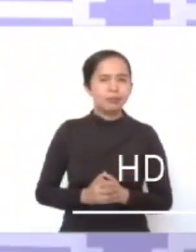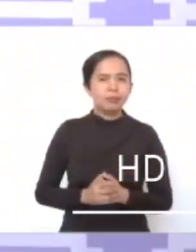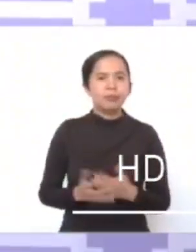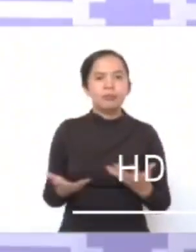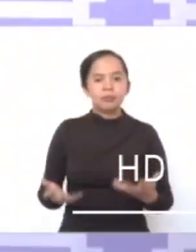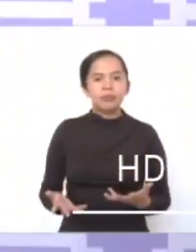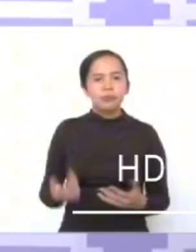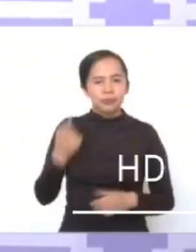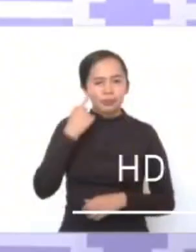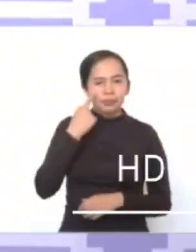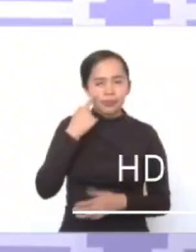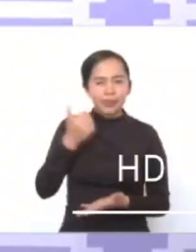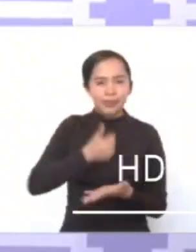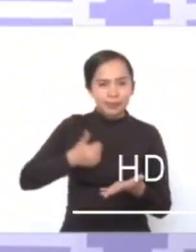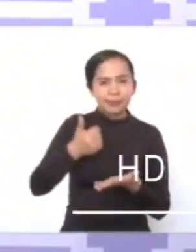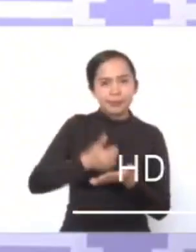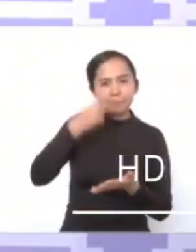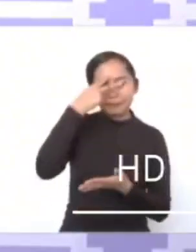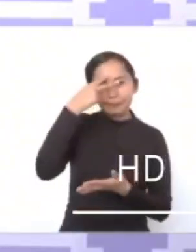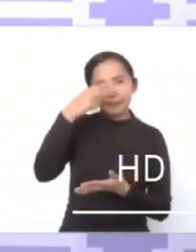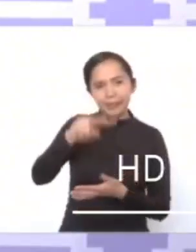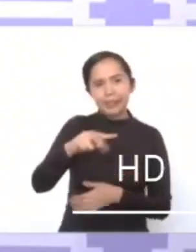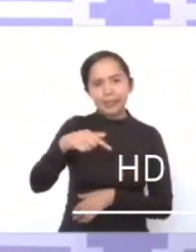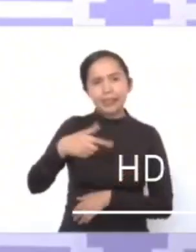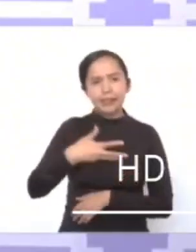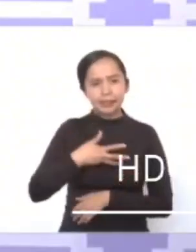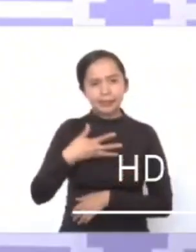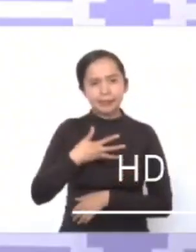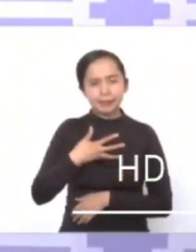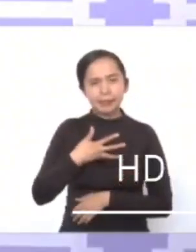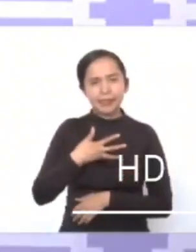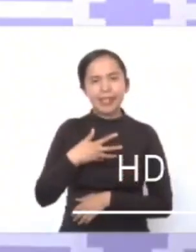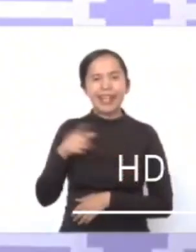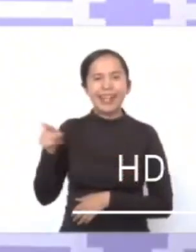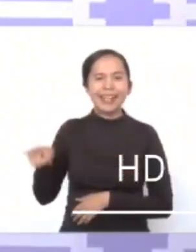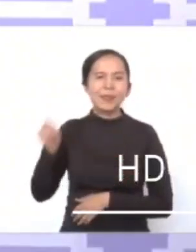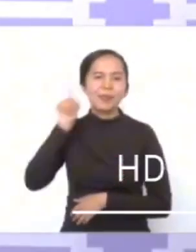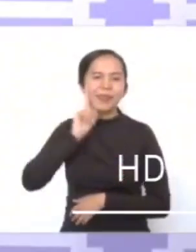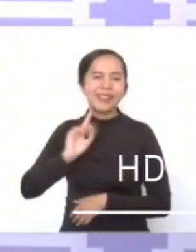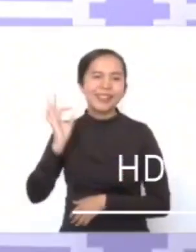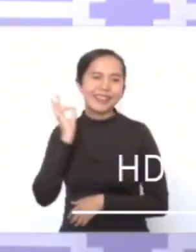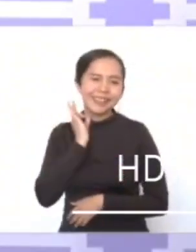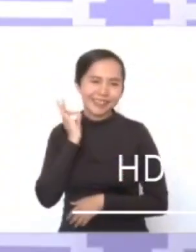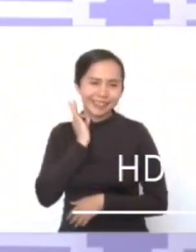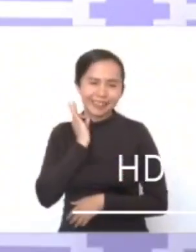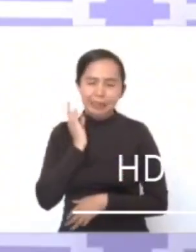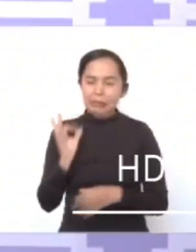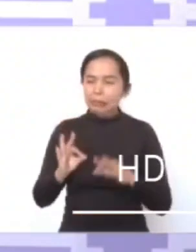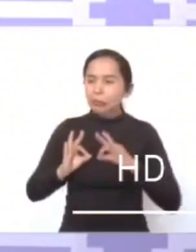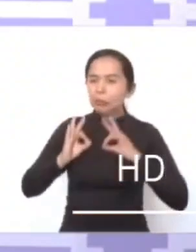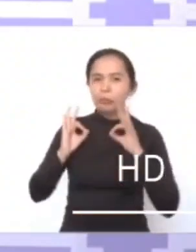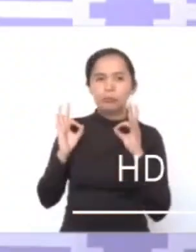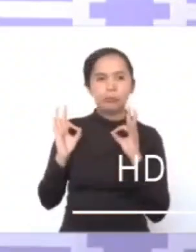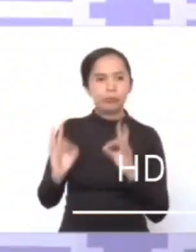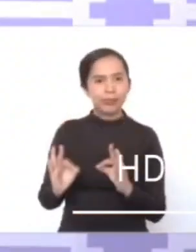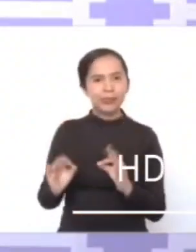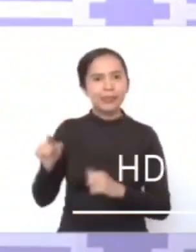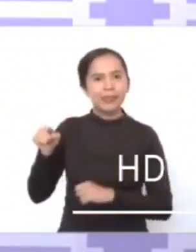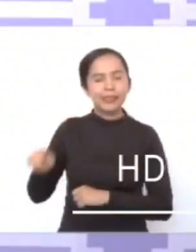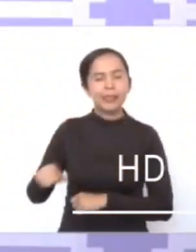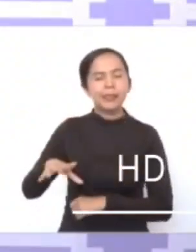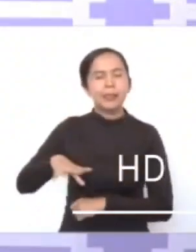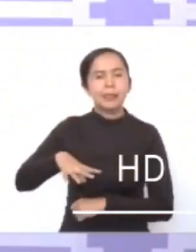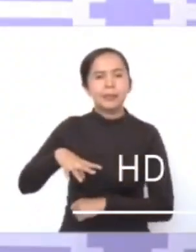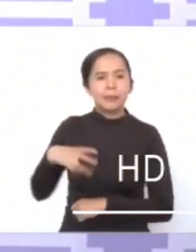Afortunadamente, en la Ciudad de México contamos con una fiscal extraordinaria que ha tenido que